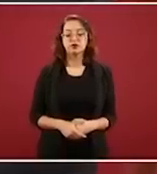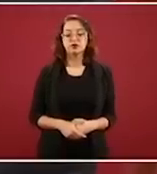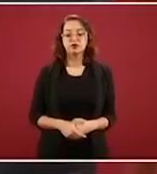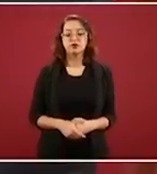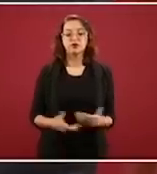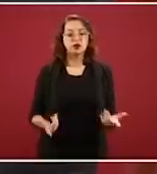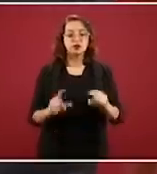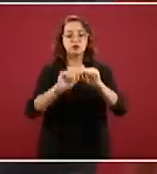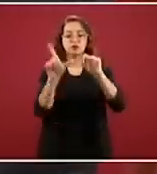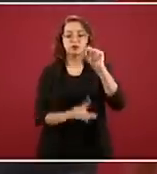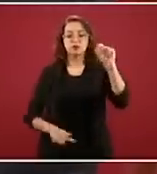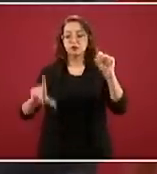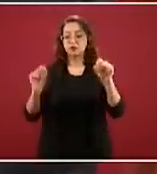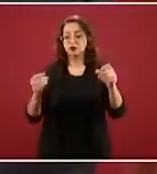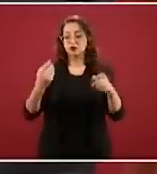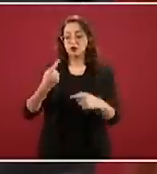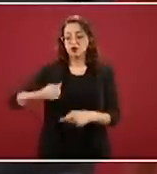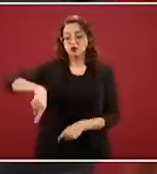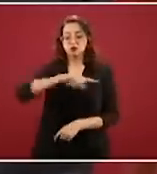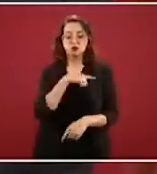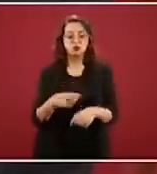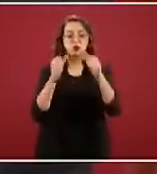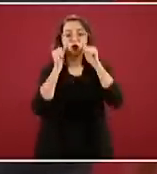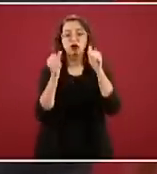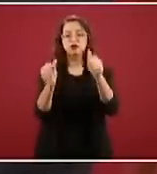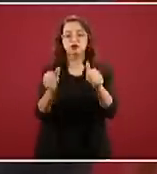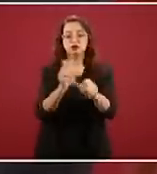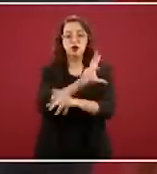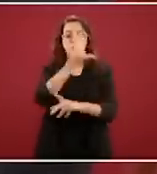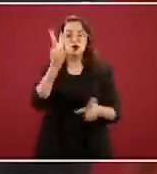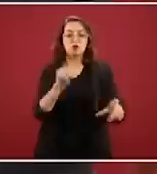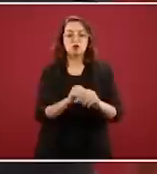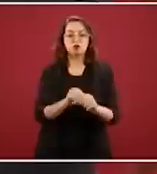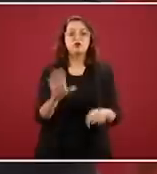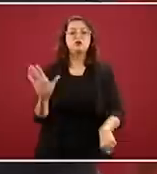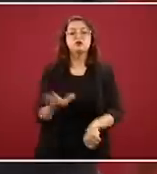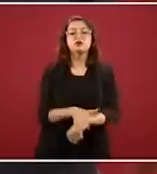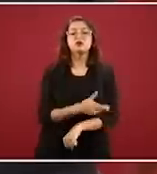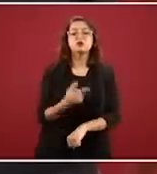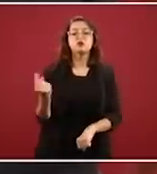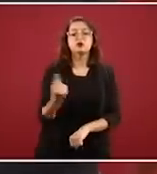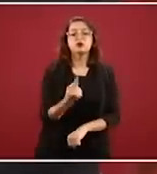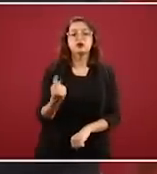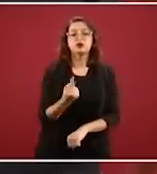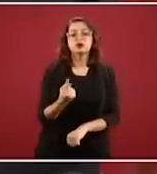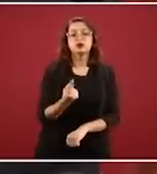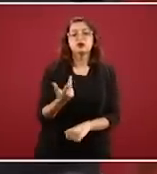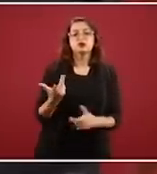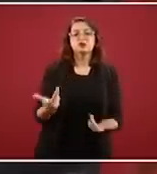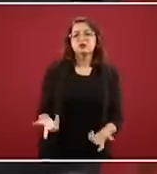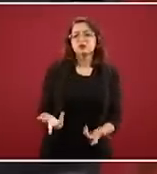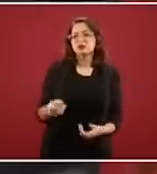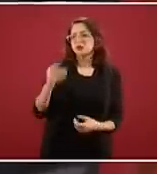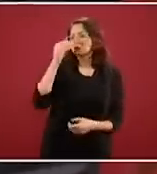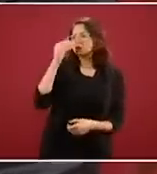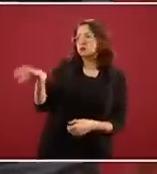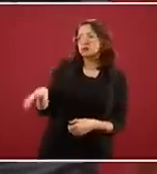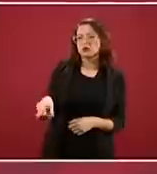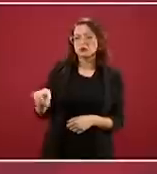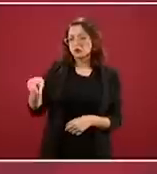en todo el país, porque no se trata de culpar a